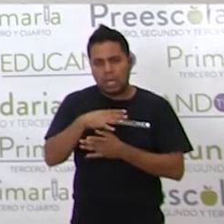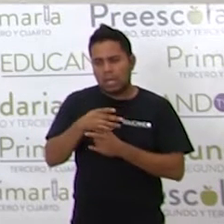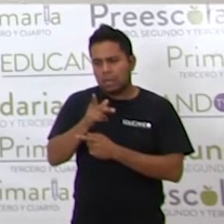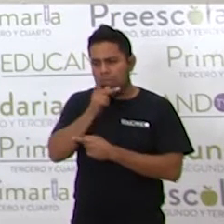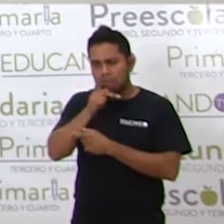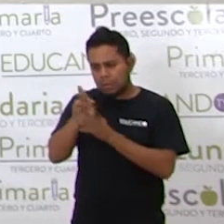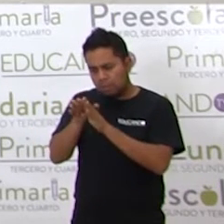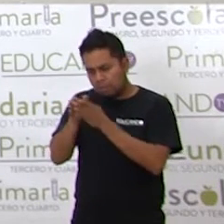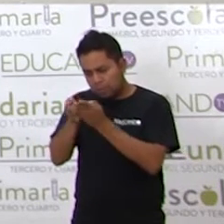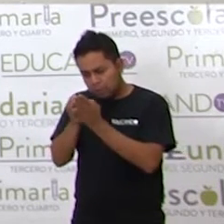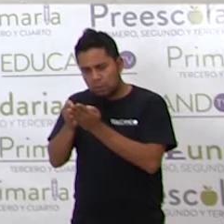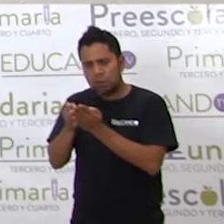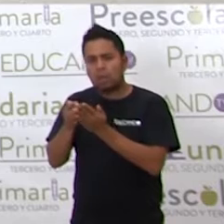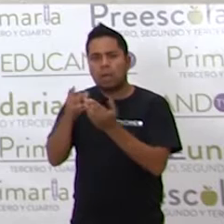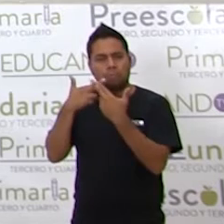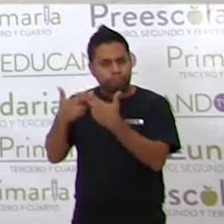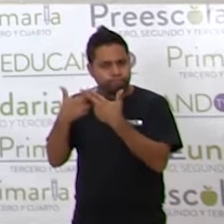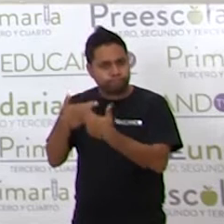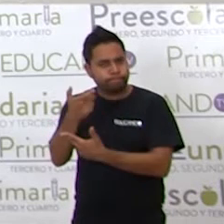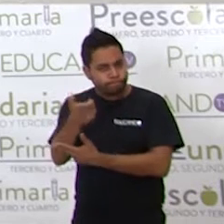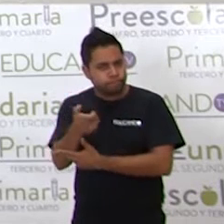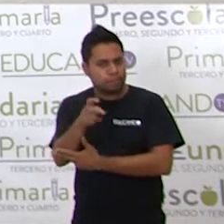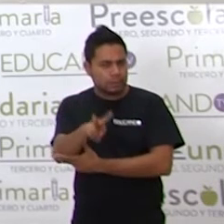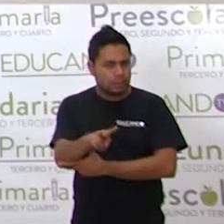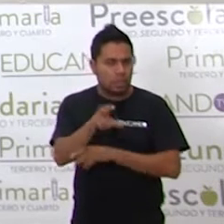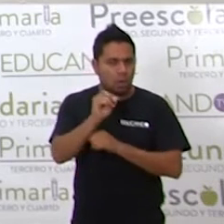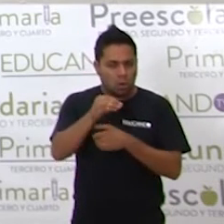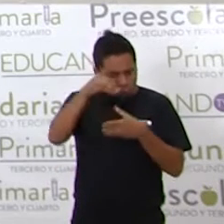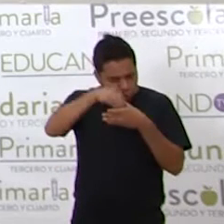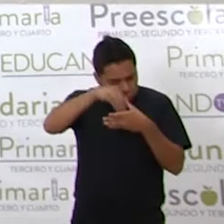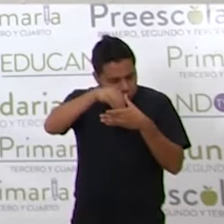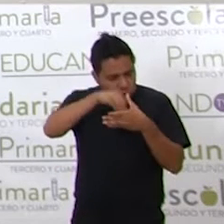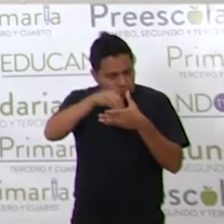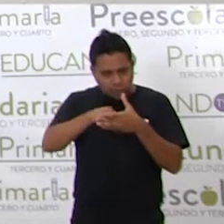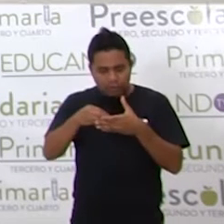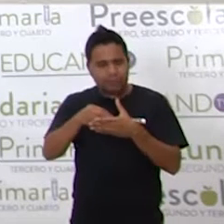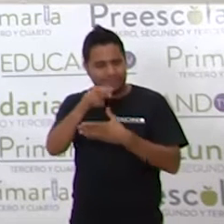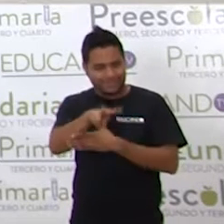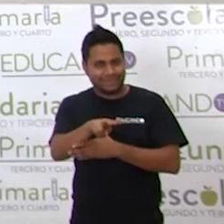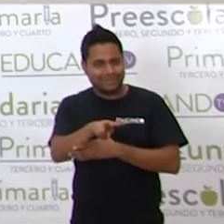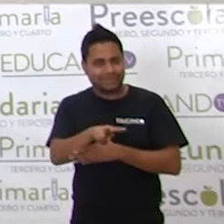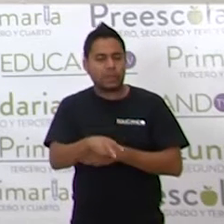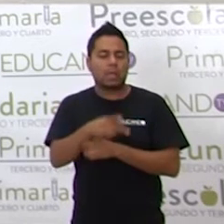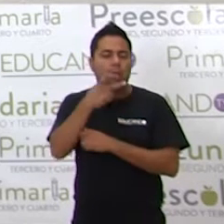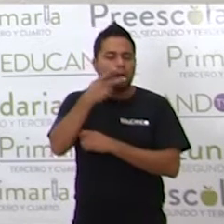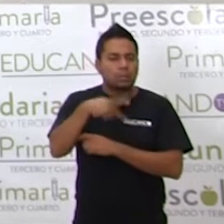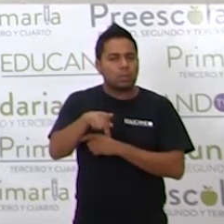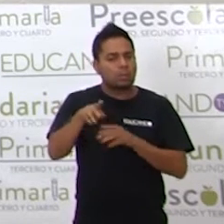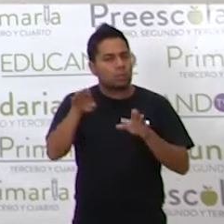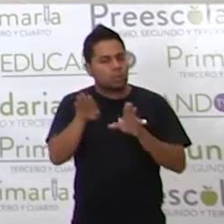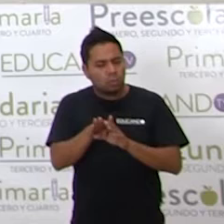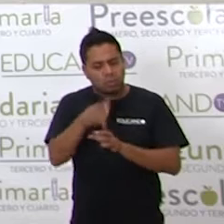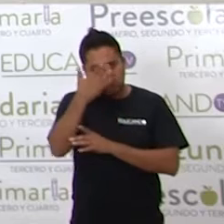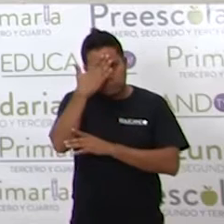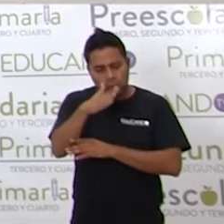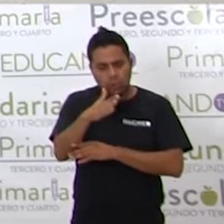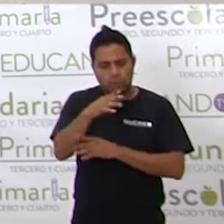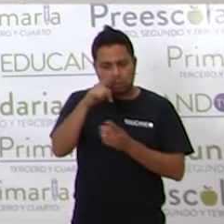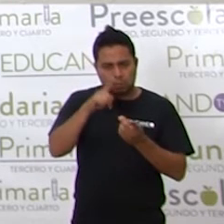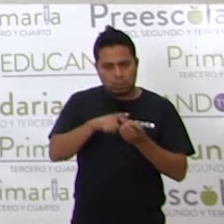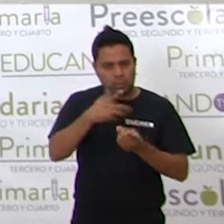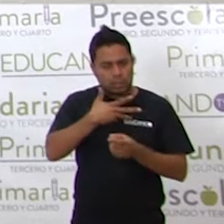papá y allí tiene bastantes billetes, ¿verdad? O en tu alcancía también. Pero, ¿cómo vamos a saber dónde hay